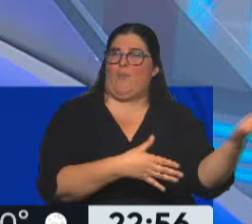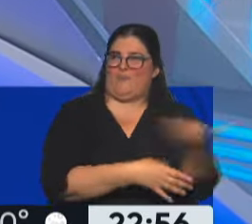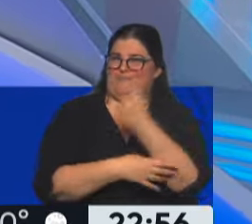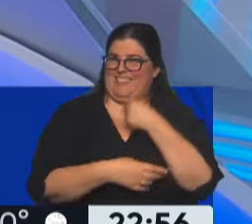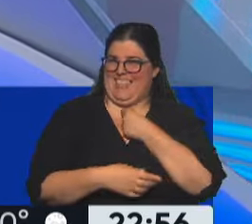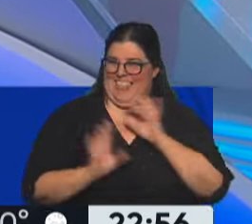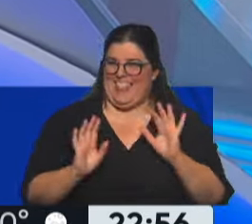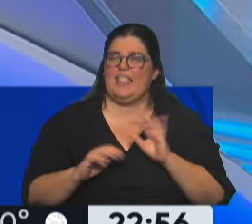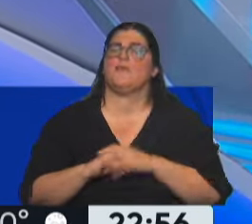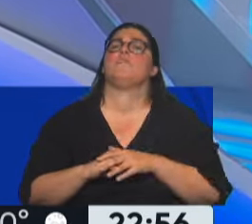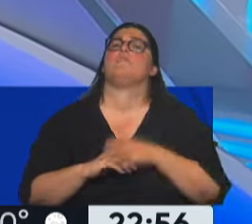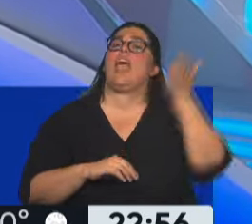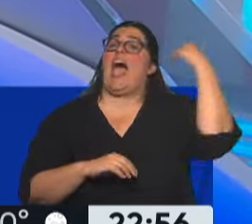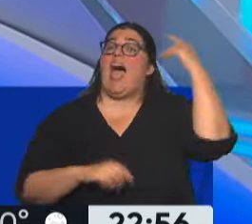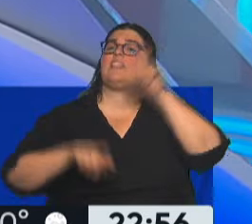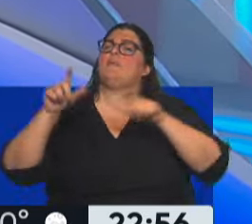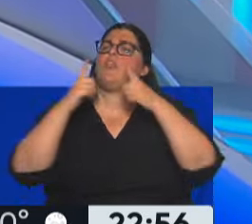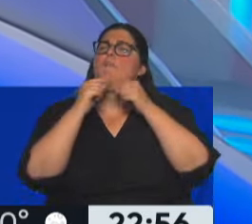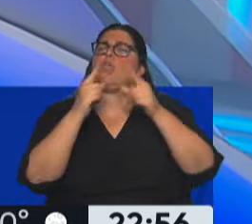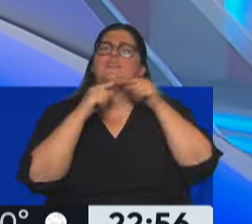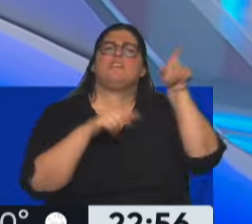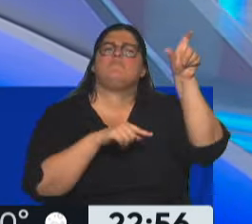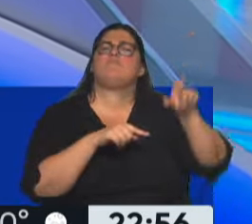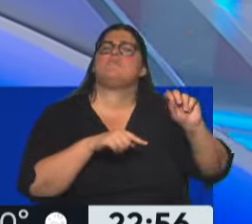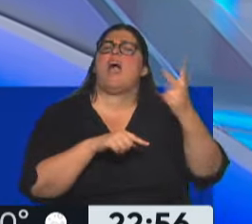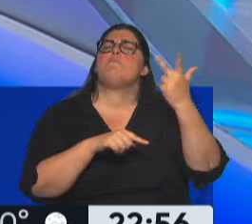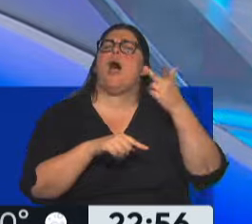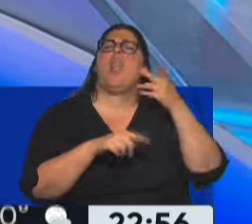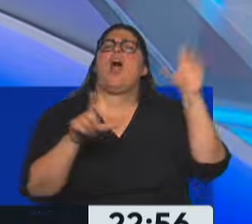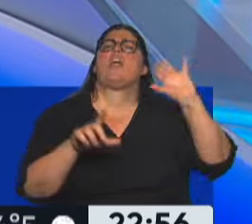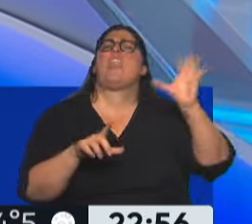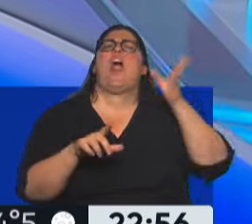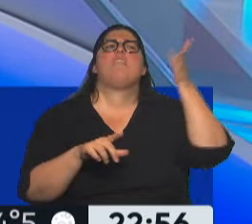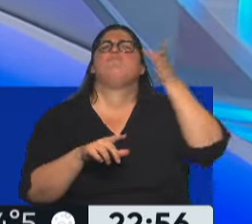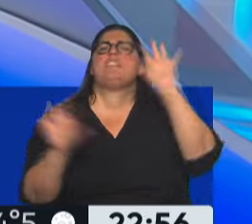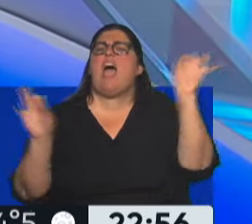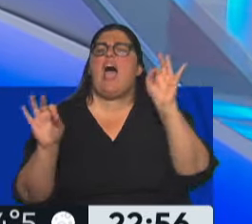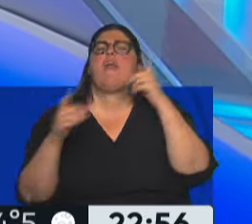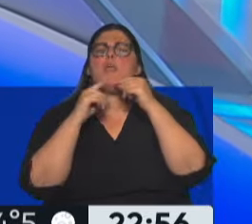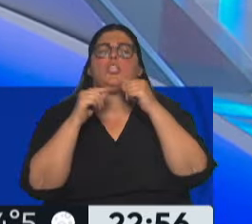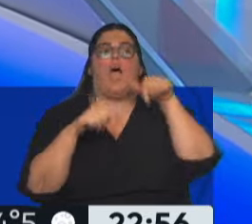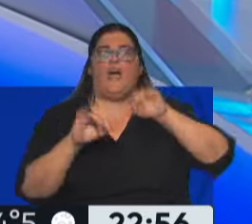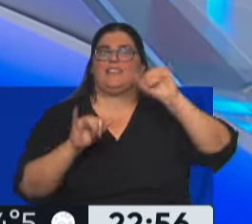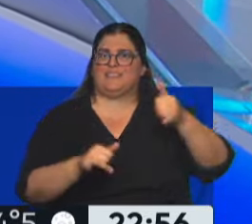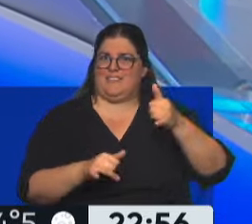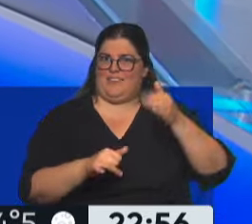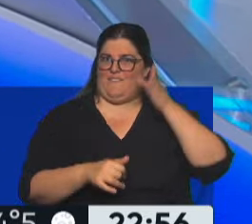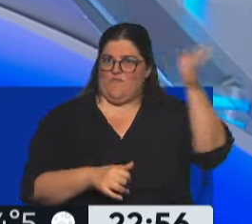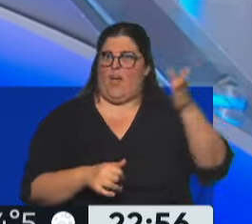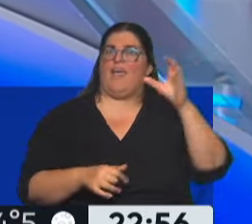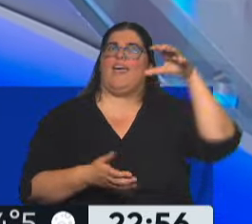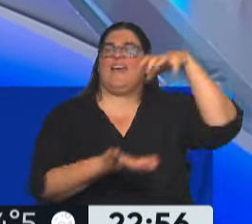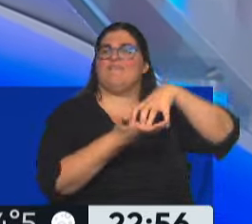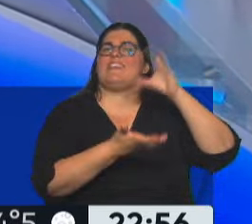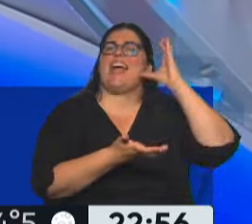cuestionada porque iba poco a los medios de comunicación algo que hizo mucho en estos últimos días incluso bueno fue eh a la Fox Pero por otro lado